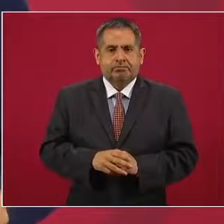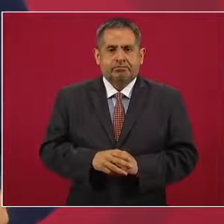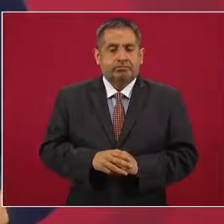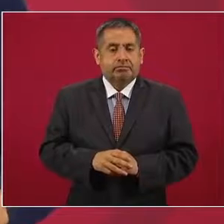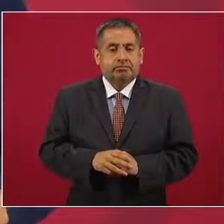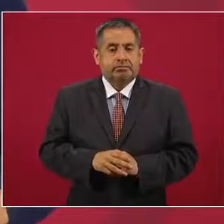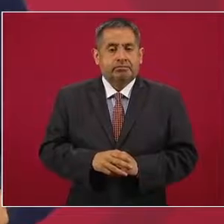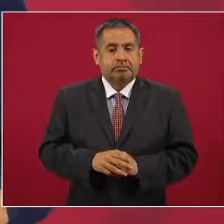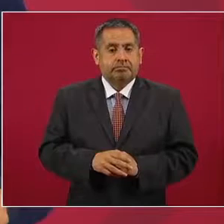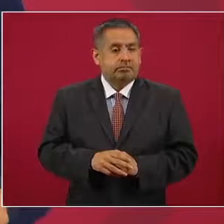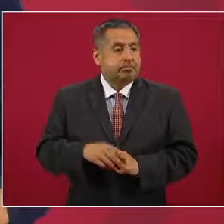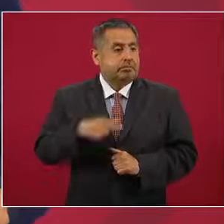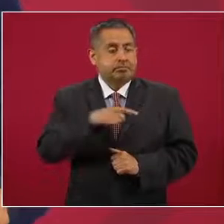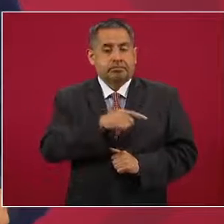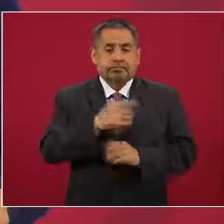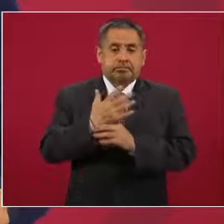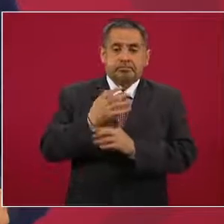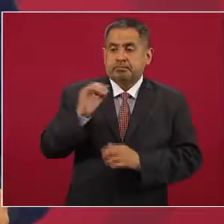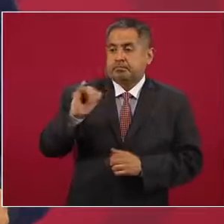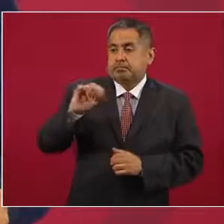presentados por el INEGI